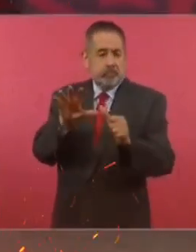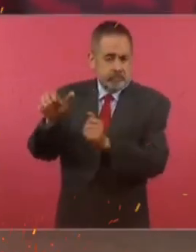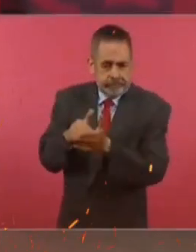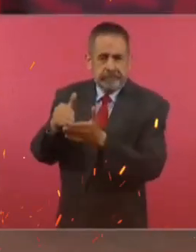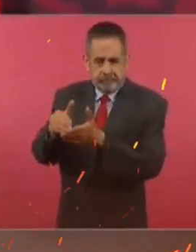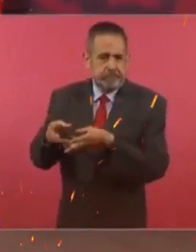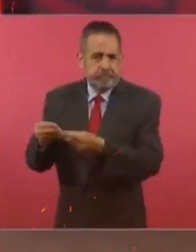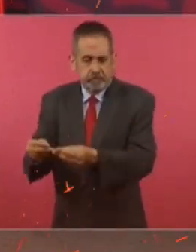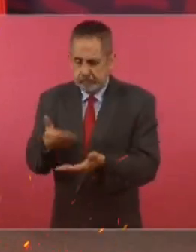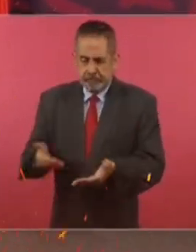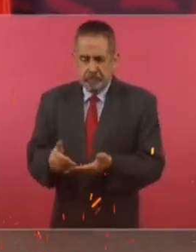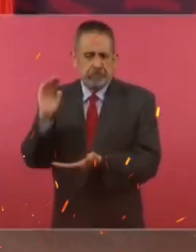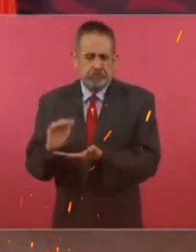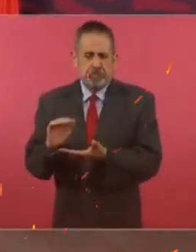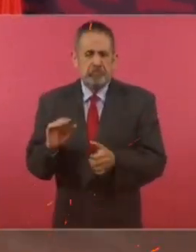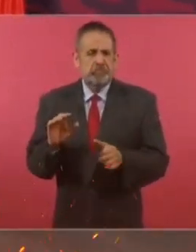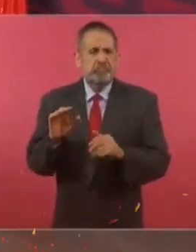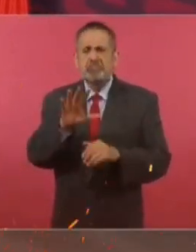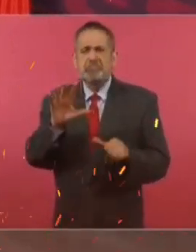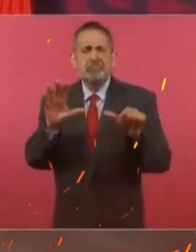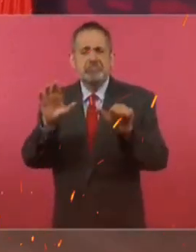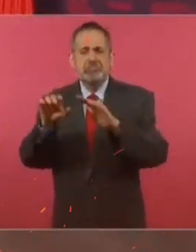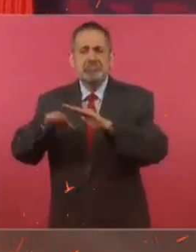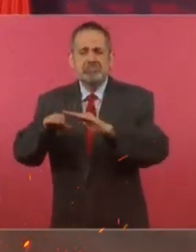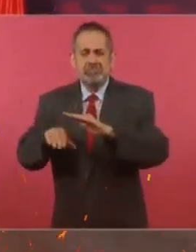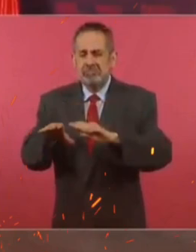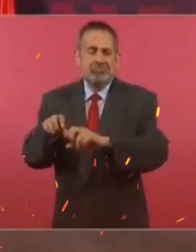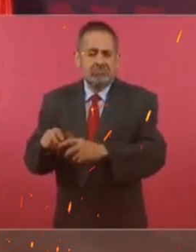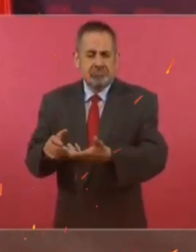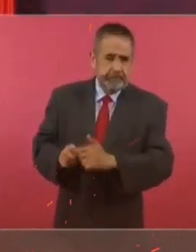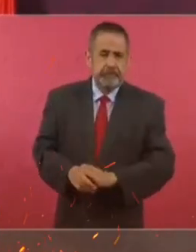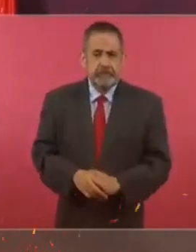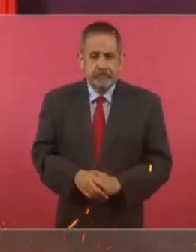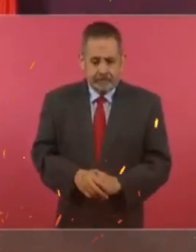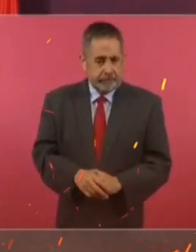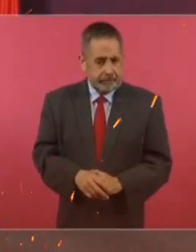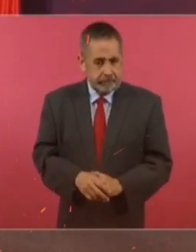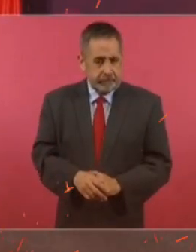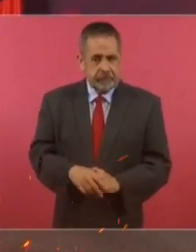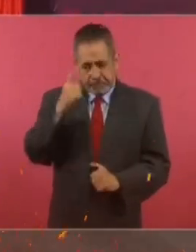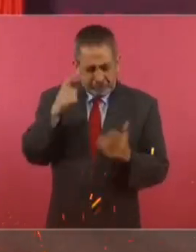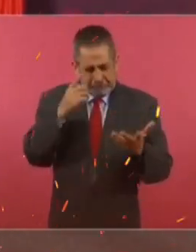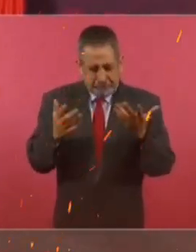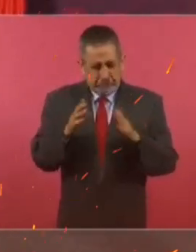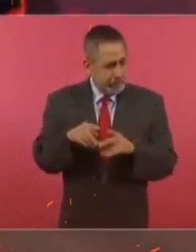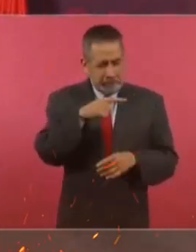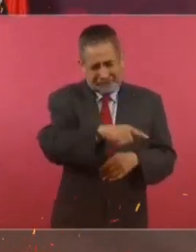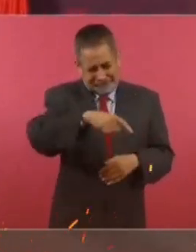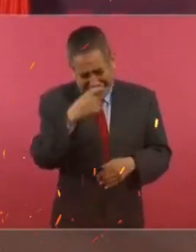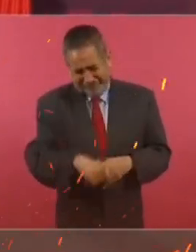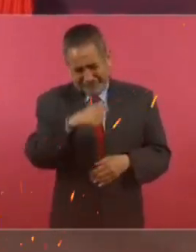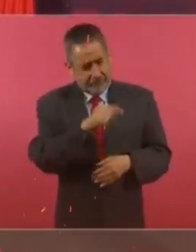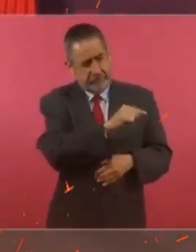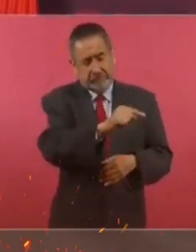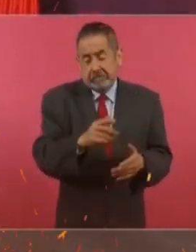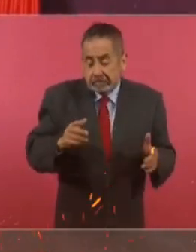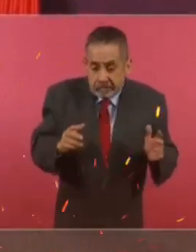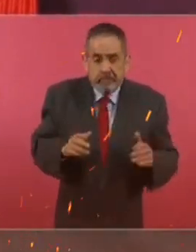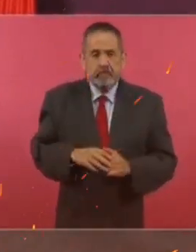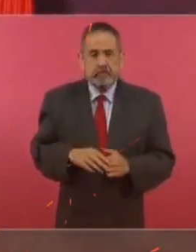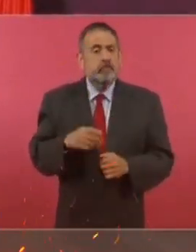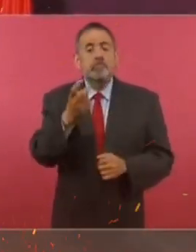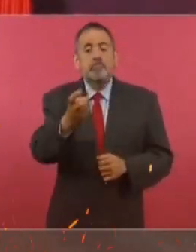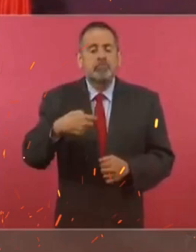son 600. No llega a 600. En 6 años, porque para dimensionar lo que está sucediendo en nuestro país. Por eso estoy